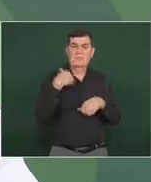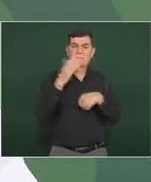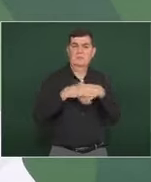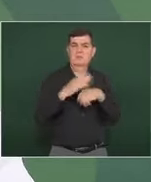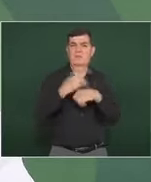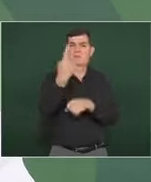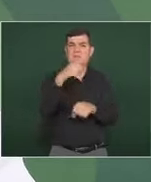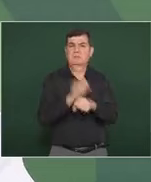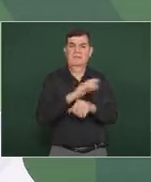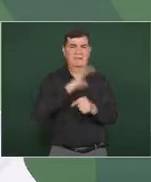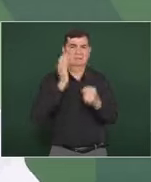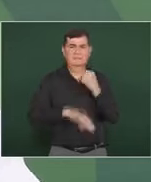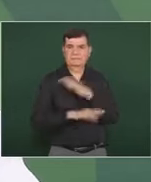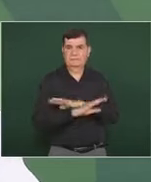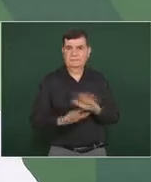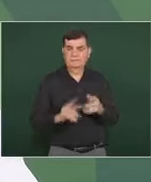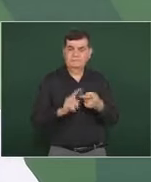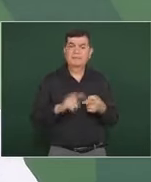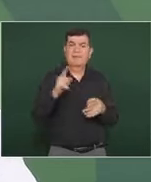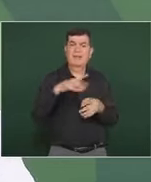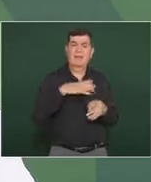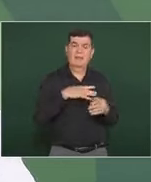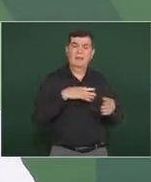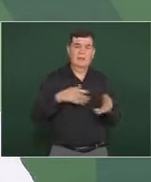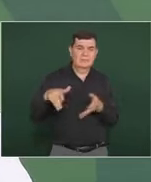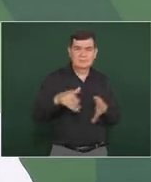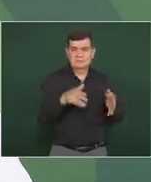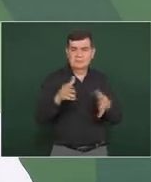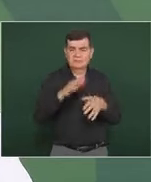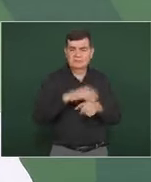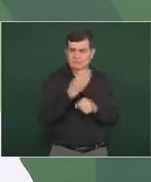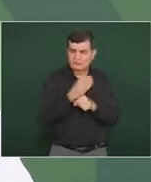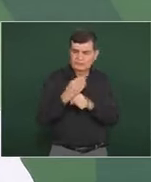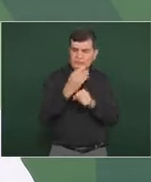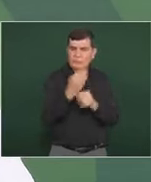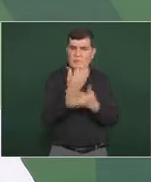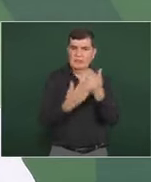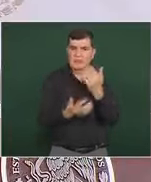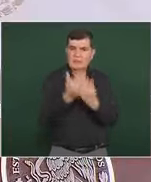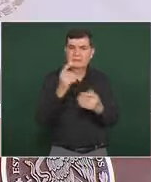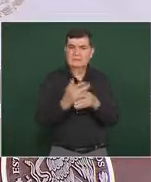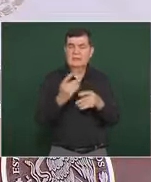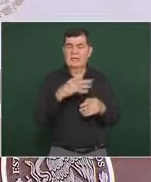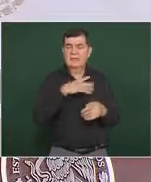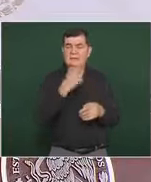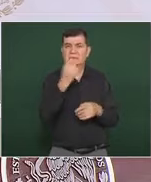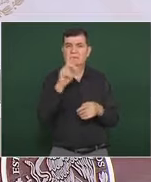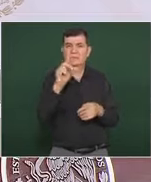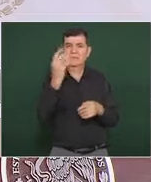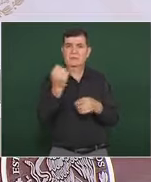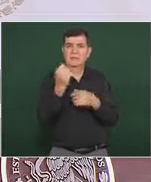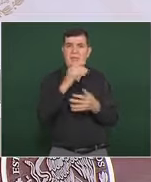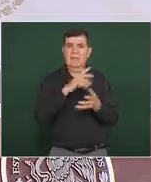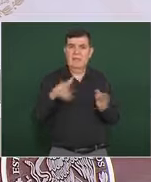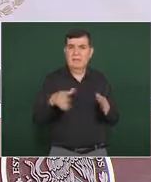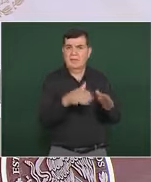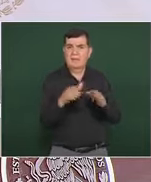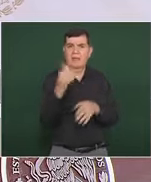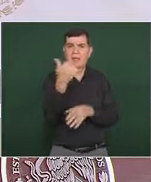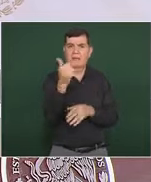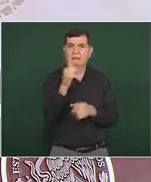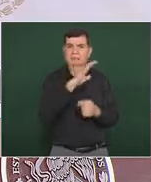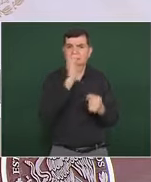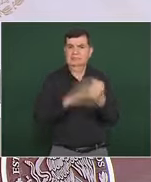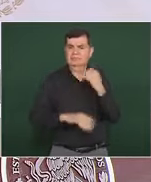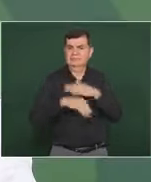próxima semana. Respecto a caminos de mano de obra, son 139 caminos, estarán concluidos en agosto y